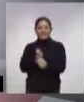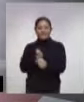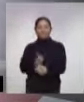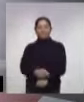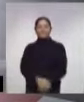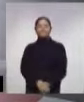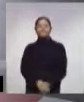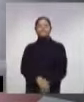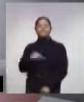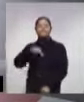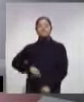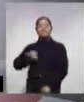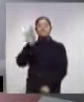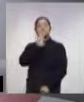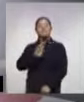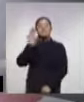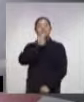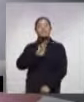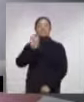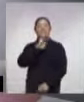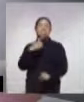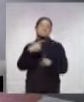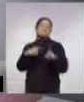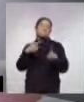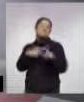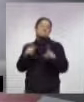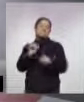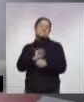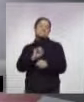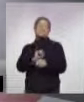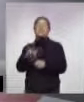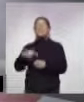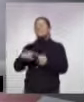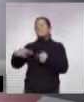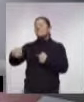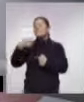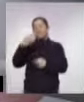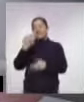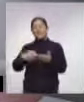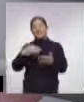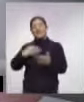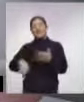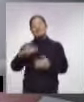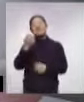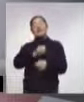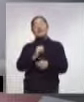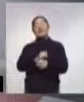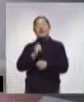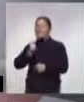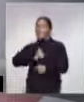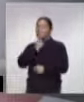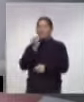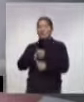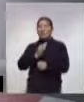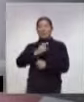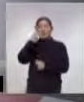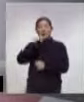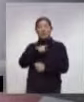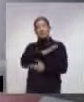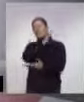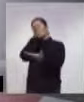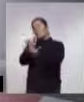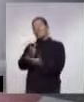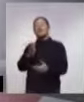invitación. Es miércoles, mitad de semana, se acerca el fin de semana. ¿Y qué mejor que aprovechar estos días para que vaya al